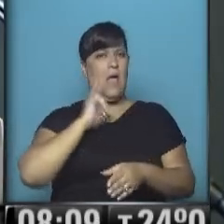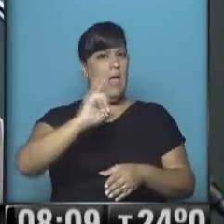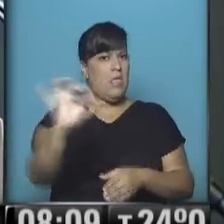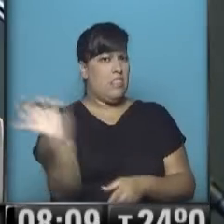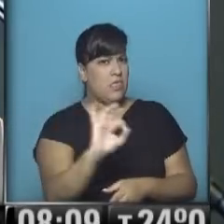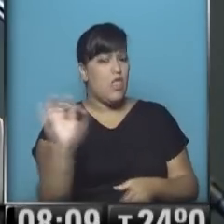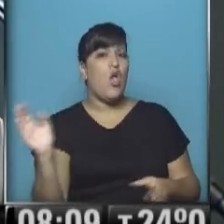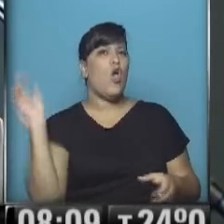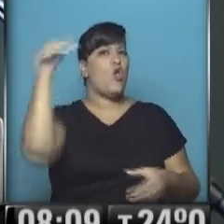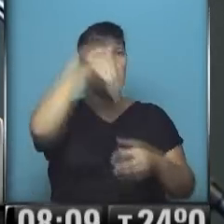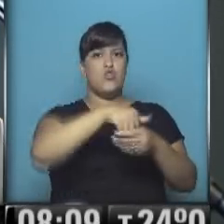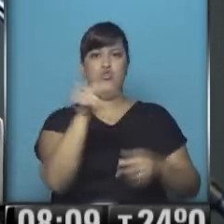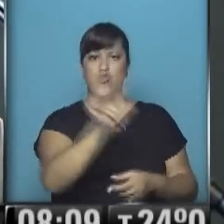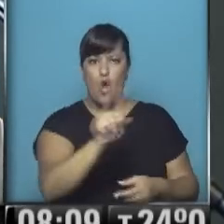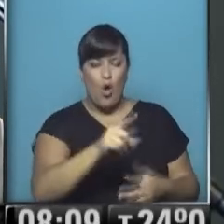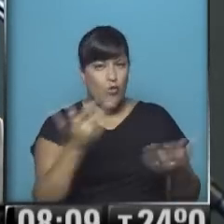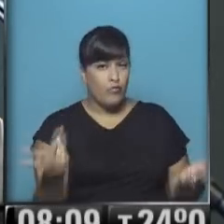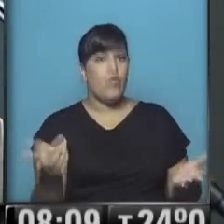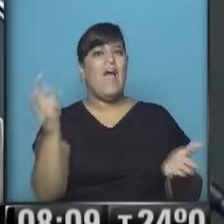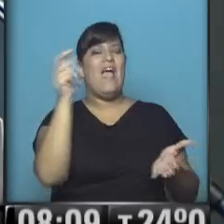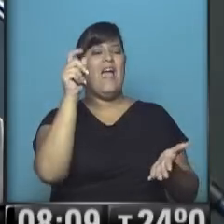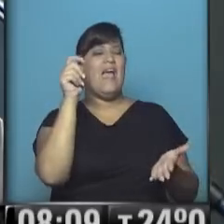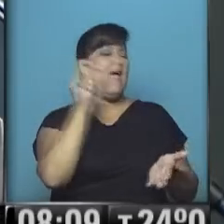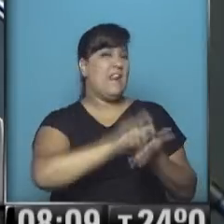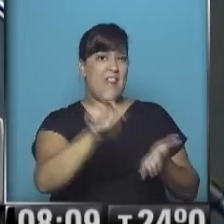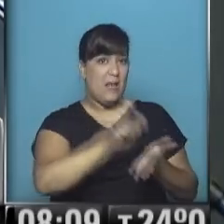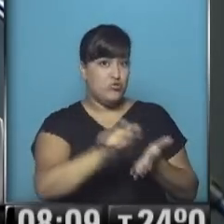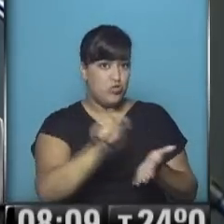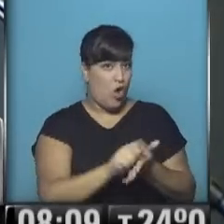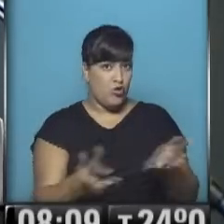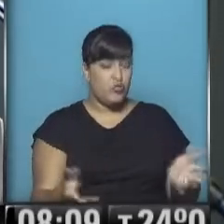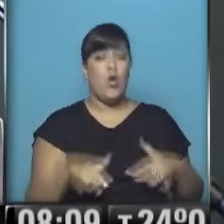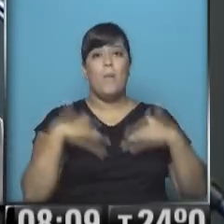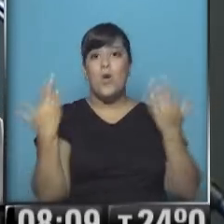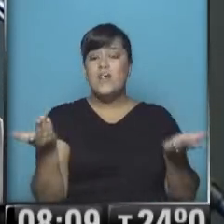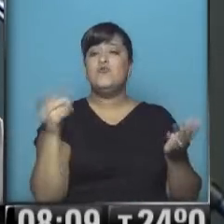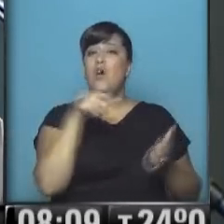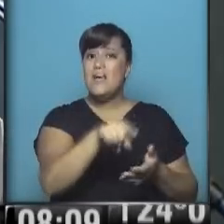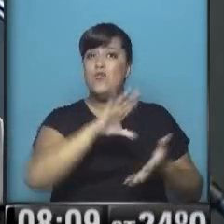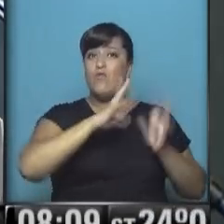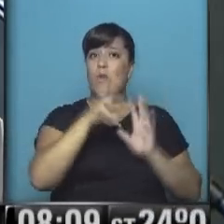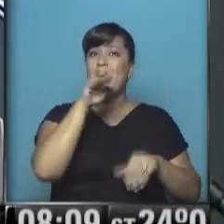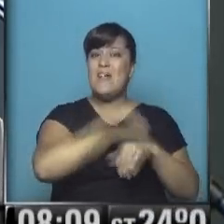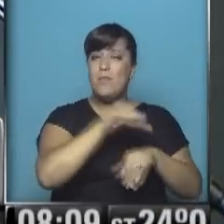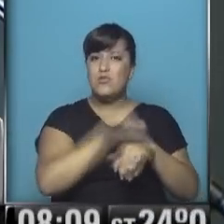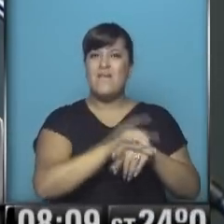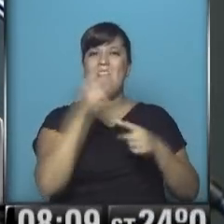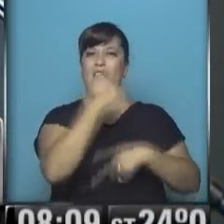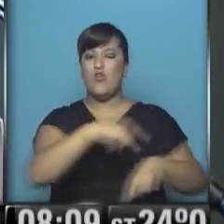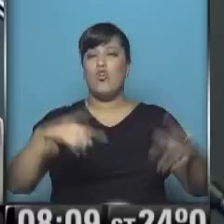la redacción de buenosairesherald.com. Ante esta situación, el responsable de contenidos digitales